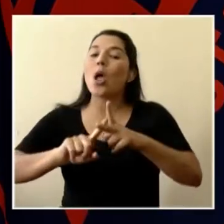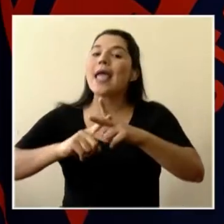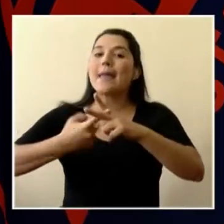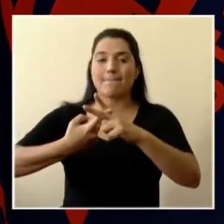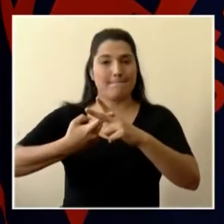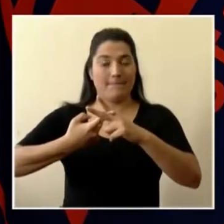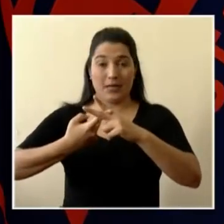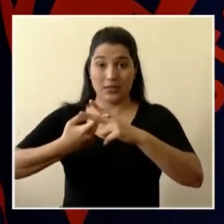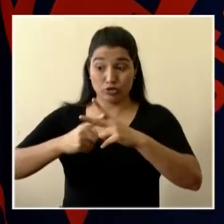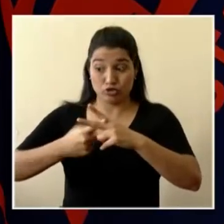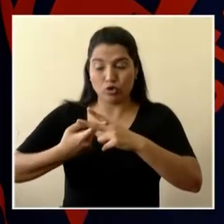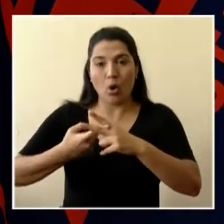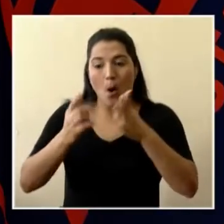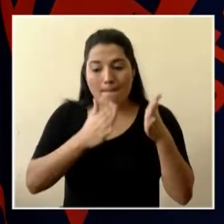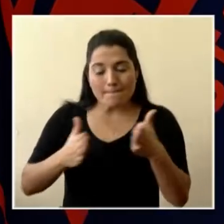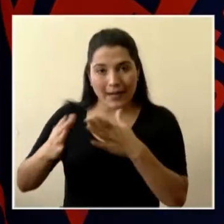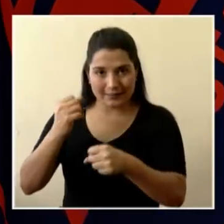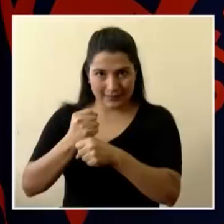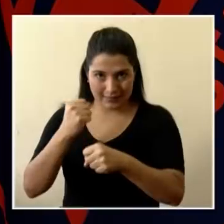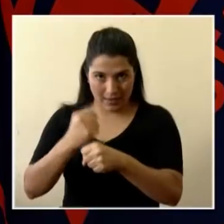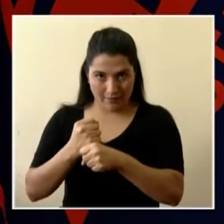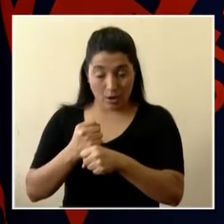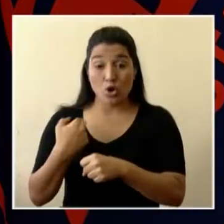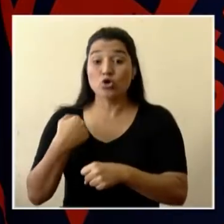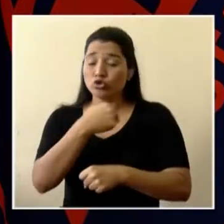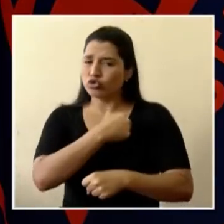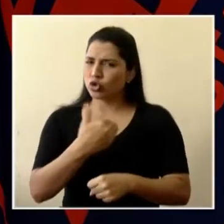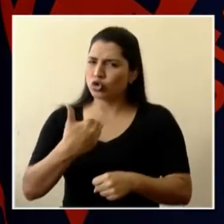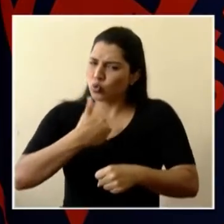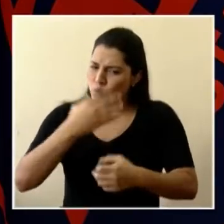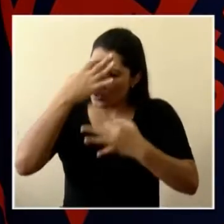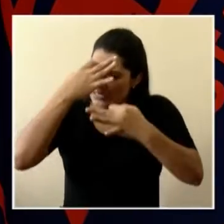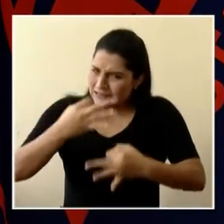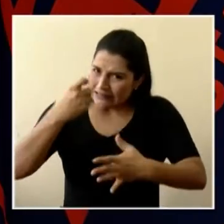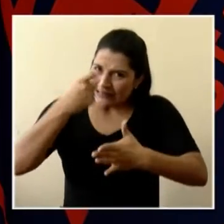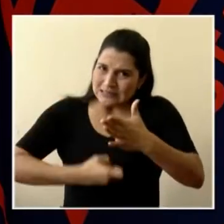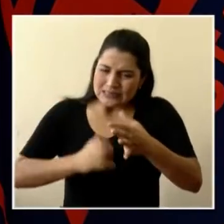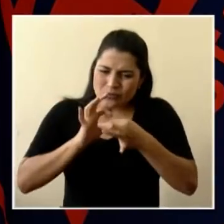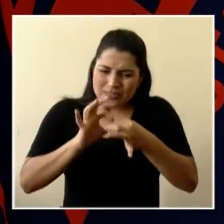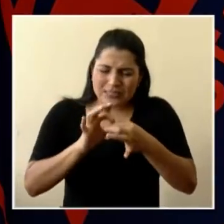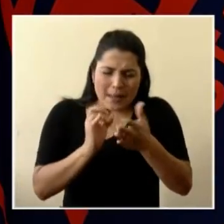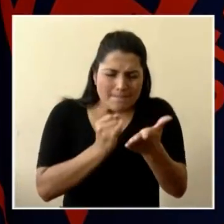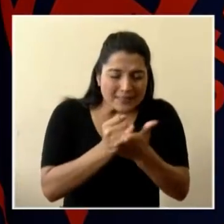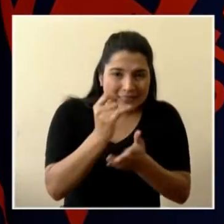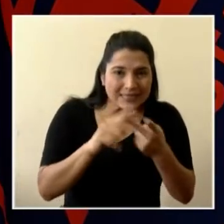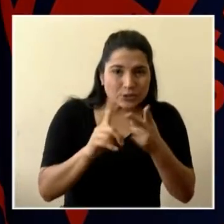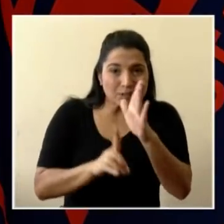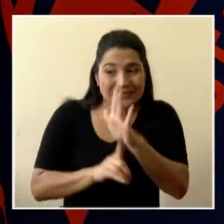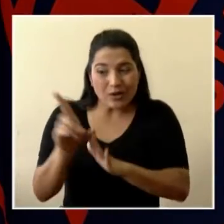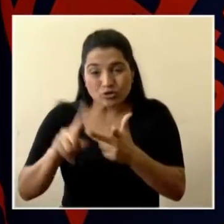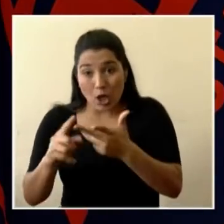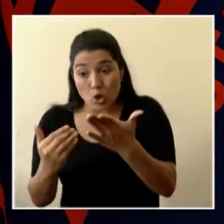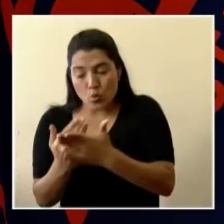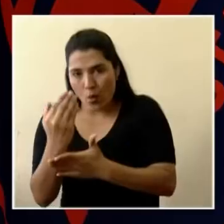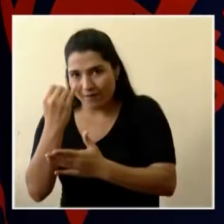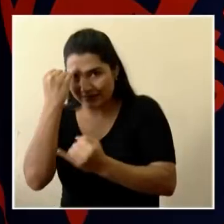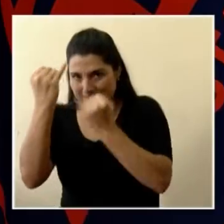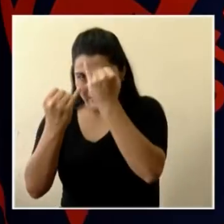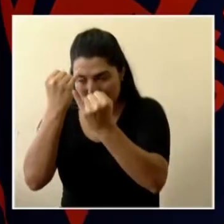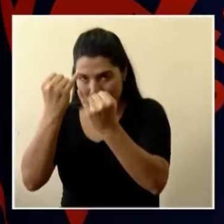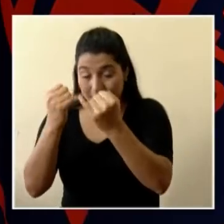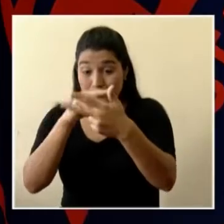conjunto con el Ministerio de Salud. Tomamos medidas extremas en cuanto a investigación, desarrollo e innovación. Como parte de